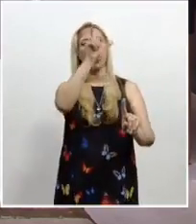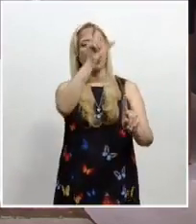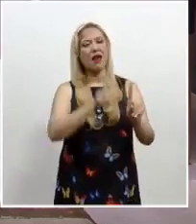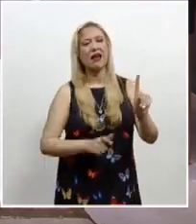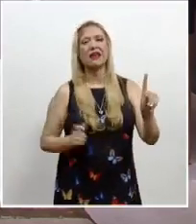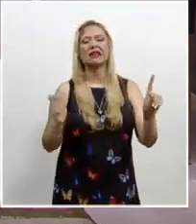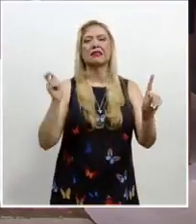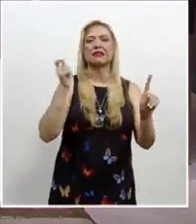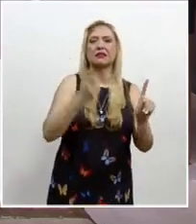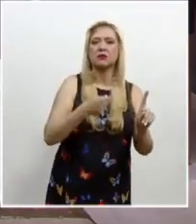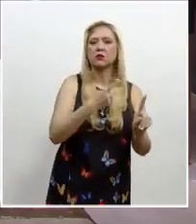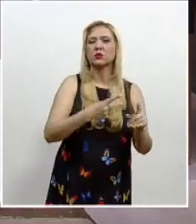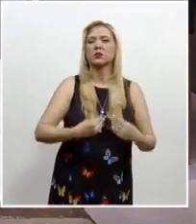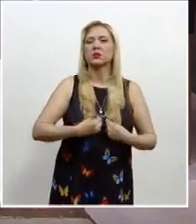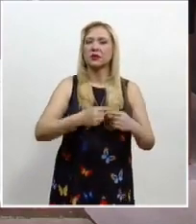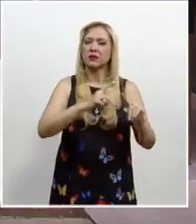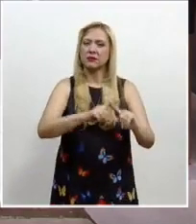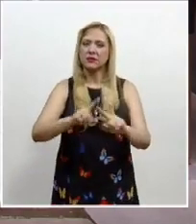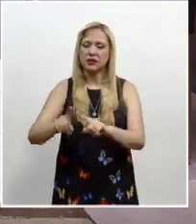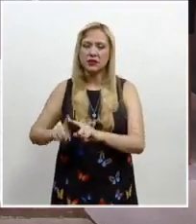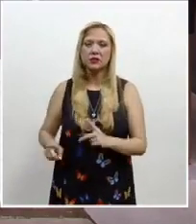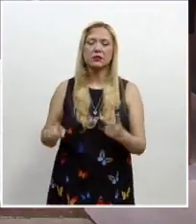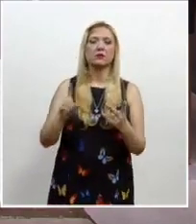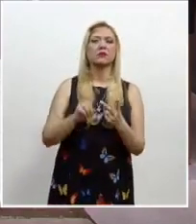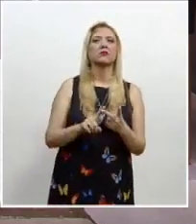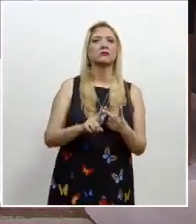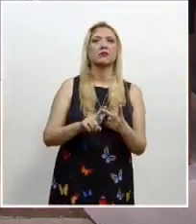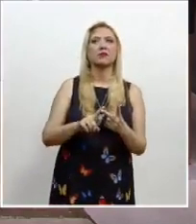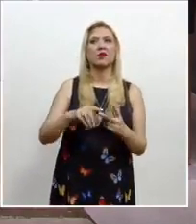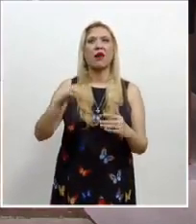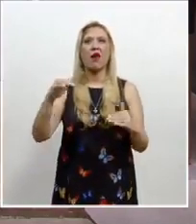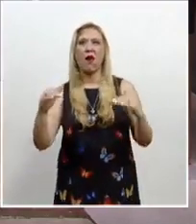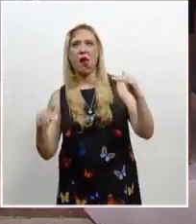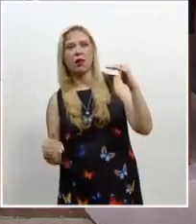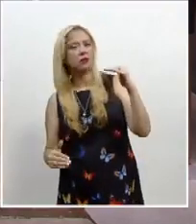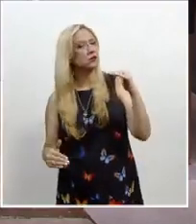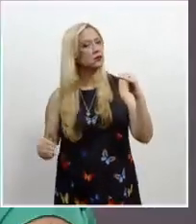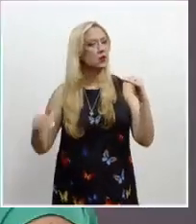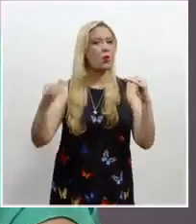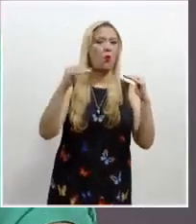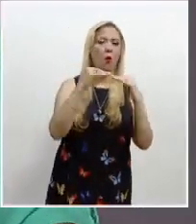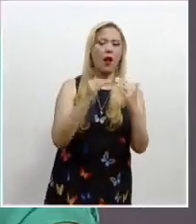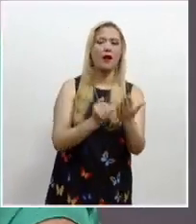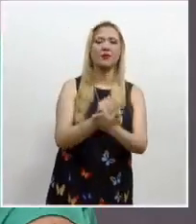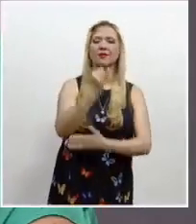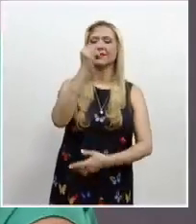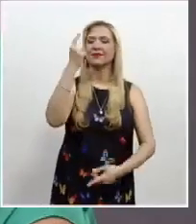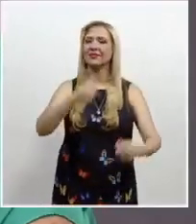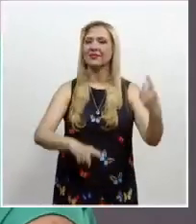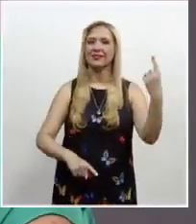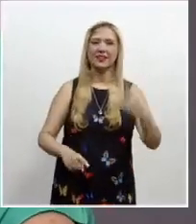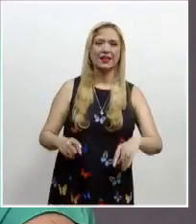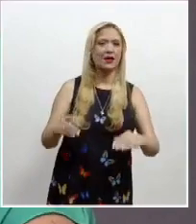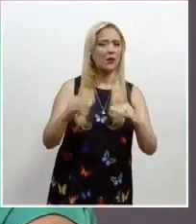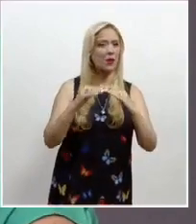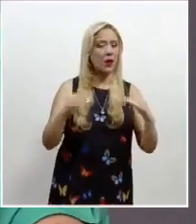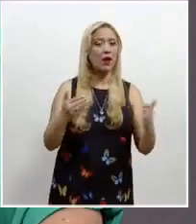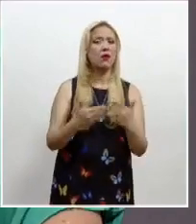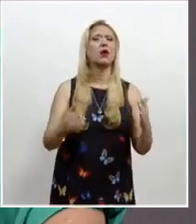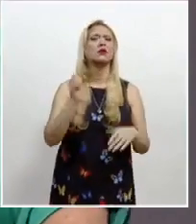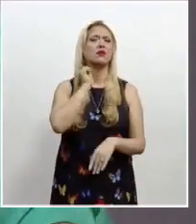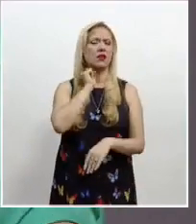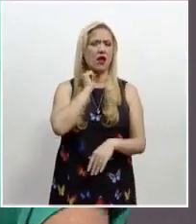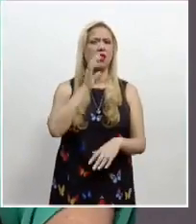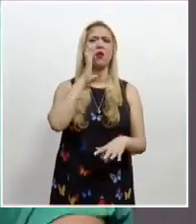género, eliminando la desigualdad en la toma de decisiones, pero sí yo seguiré trabajando en esto, estamos comprometidas en el Senado,